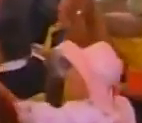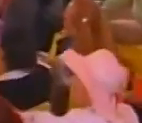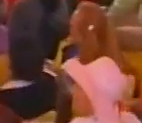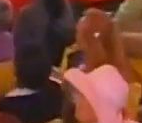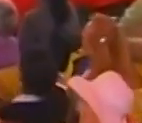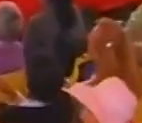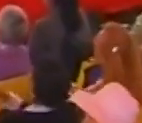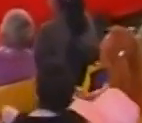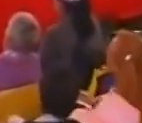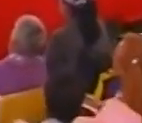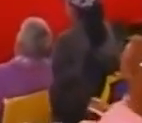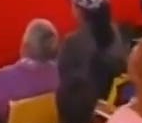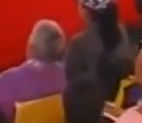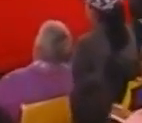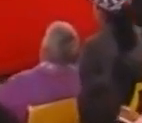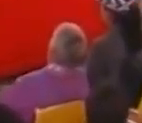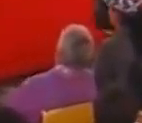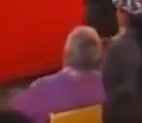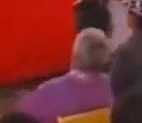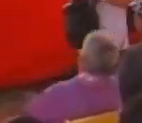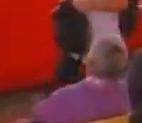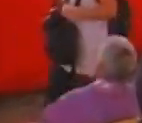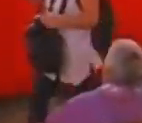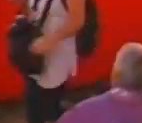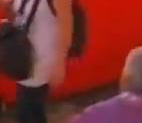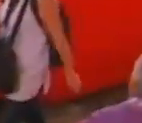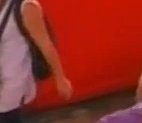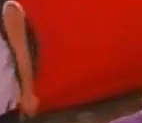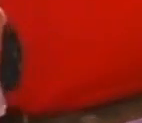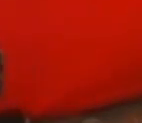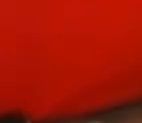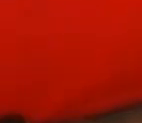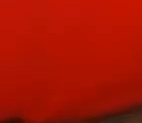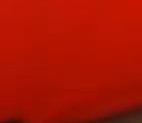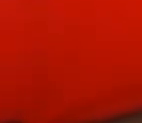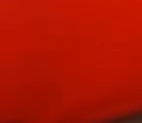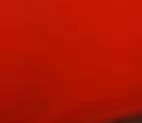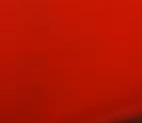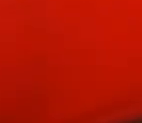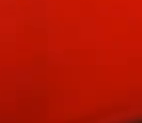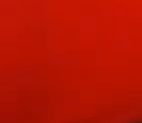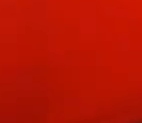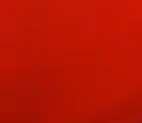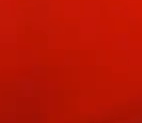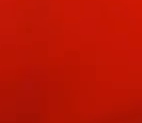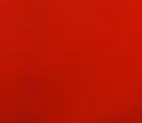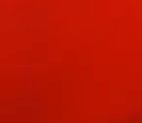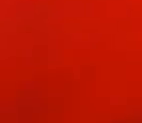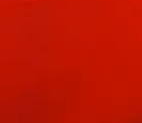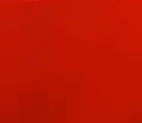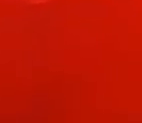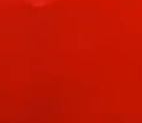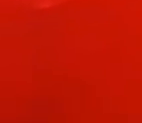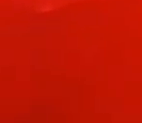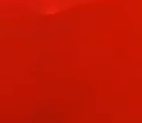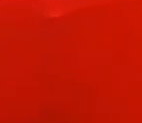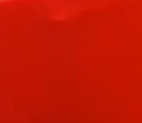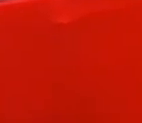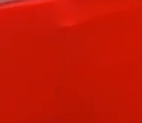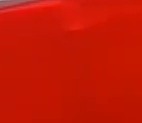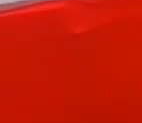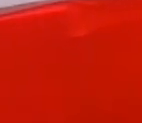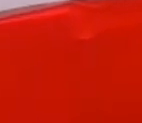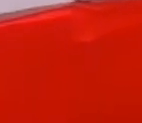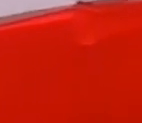bienvenida y escuchemos palabras de inmediato del primer vicepresidente de la Asamblea Nacional Constituyente, Elvis Amoroso. Escuchemos. En